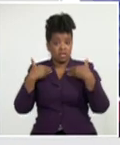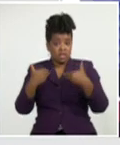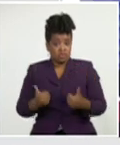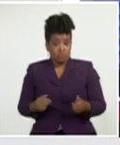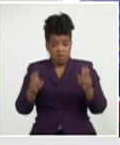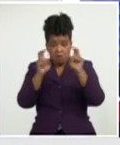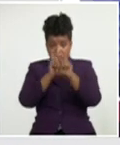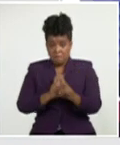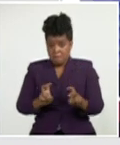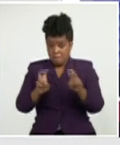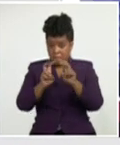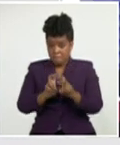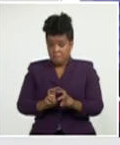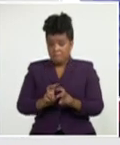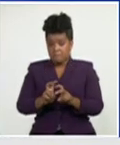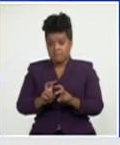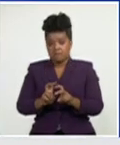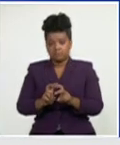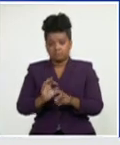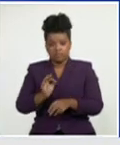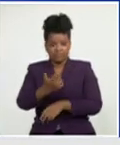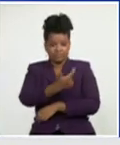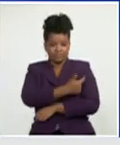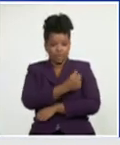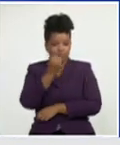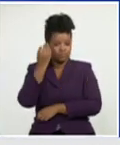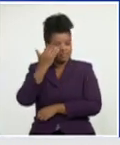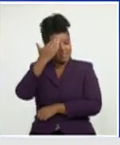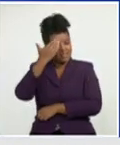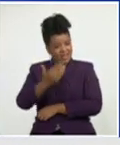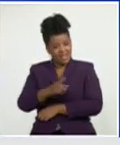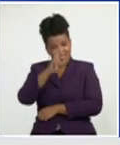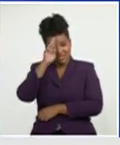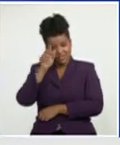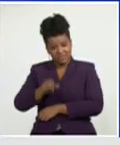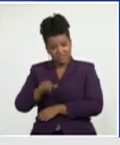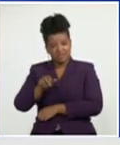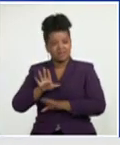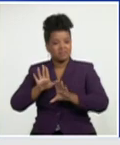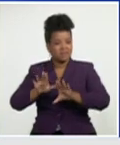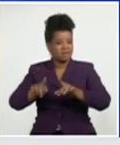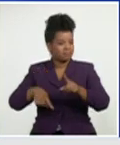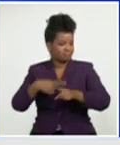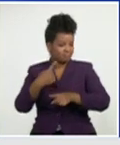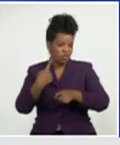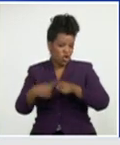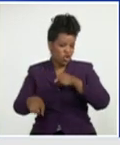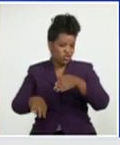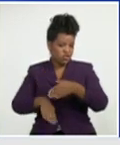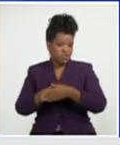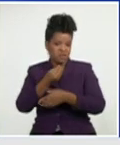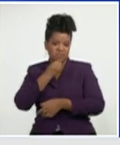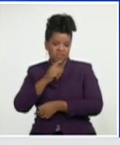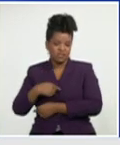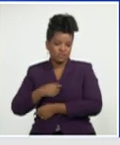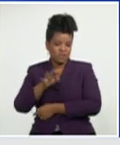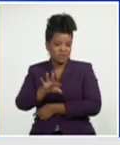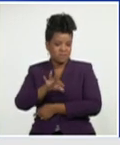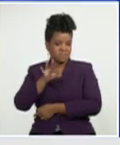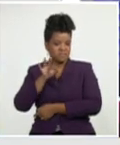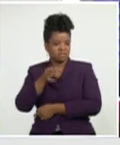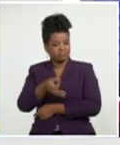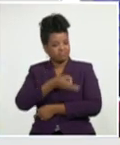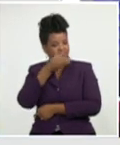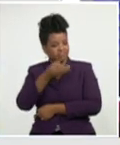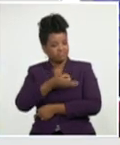del Instituto Finlay de Vacunas. Le agradecemos nuevamente, doctora. Le esperamos en otro momento cuando tengamos otros resultados. Gracias. Y